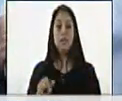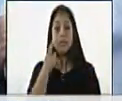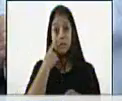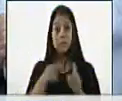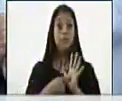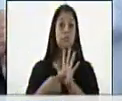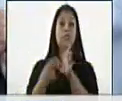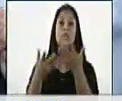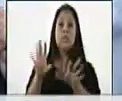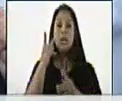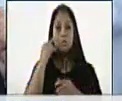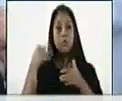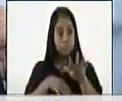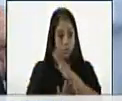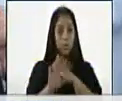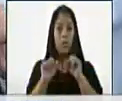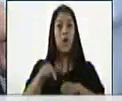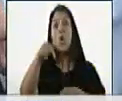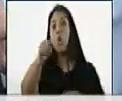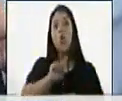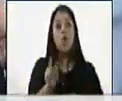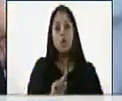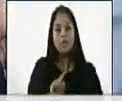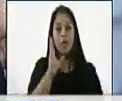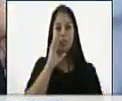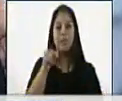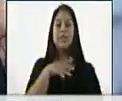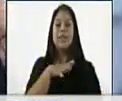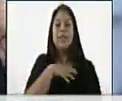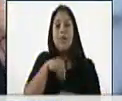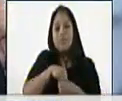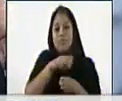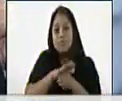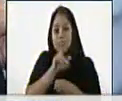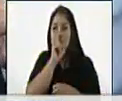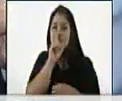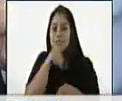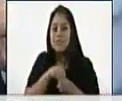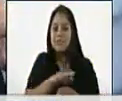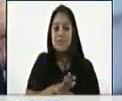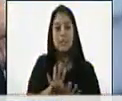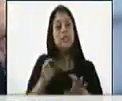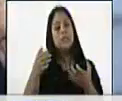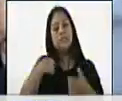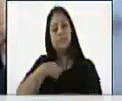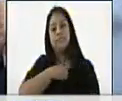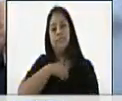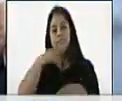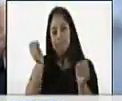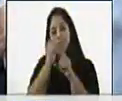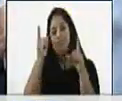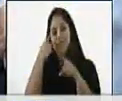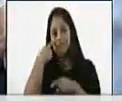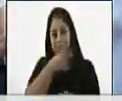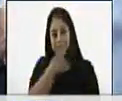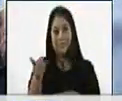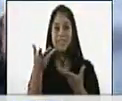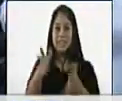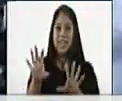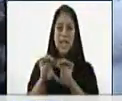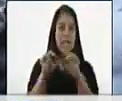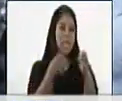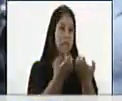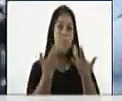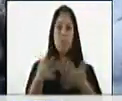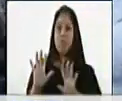el secreto, van a poder entrar ustedes. Hoy no entraron porque tenemos el secreto guardado. Queremos que sea una sorpresa, que ya encuentren todo equipado,